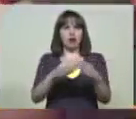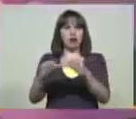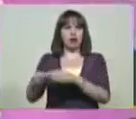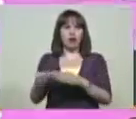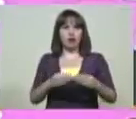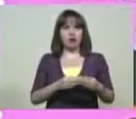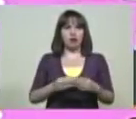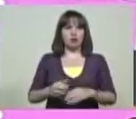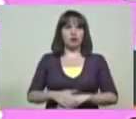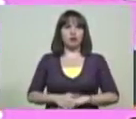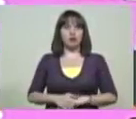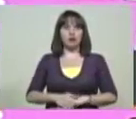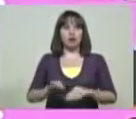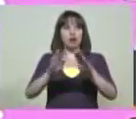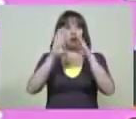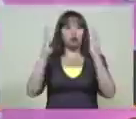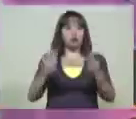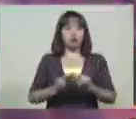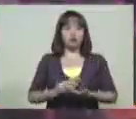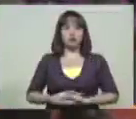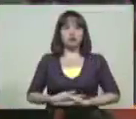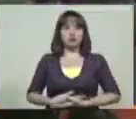revolucionarios del mundo